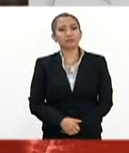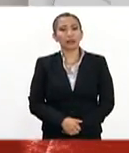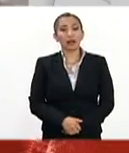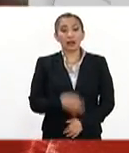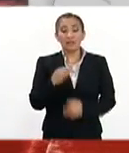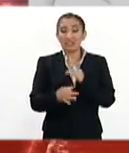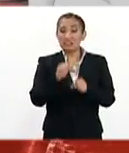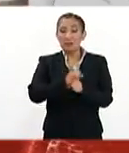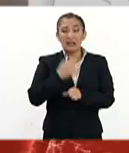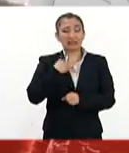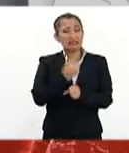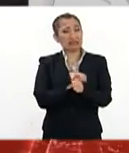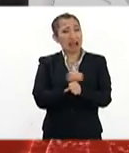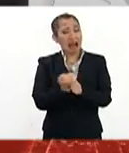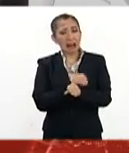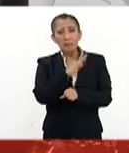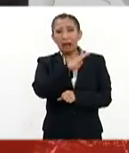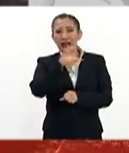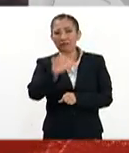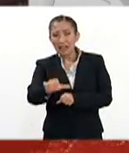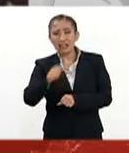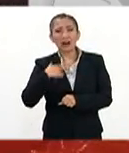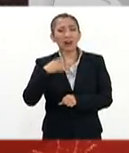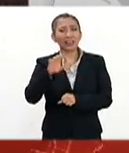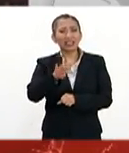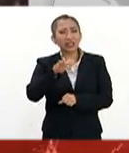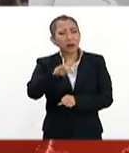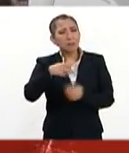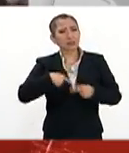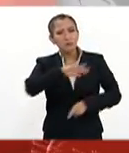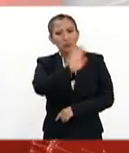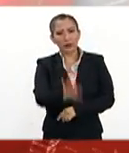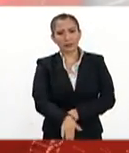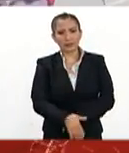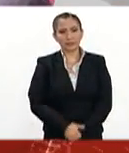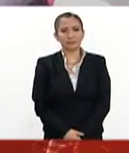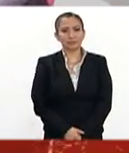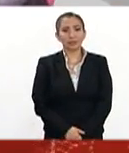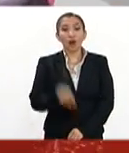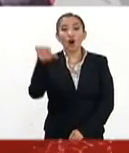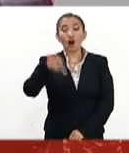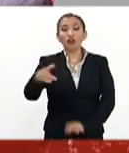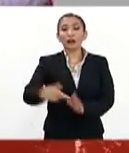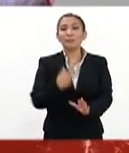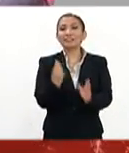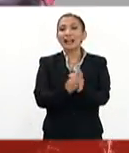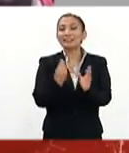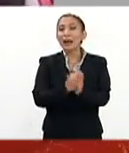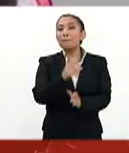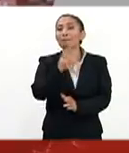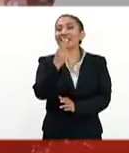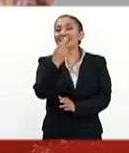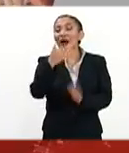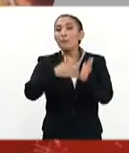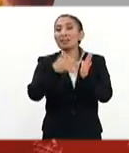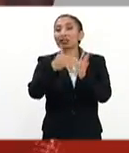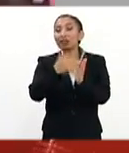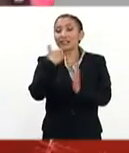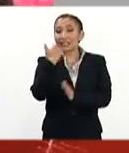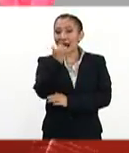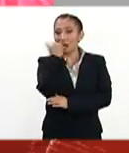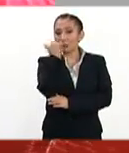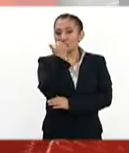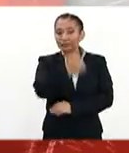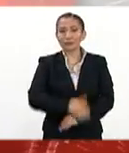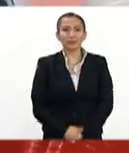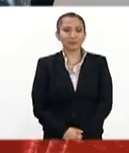Fin de semana sangriento en Guerrero y Baja California deja al menos 19 muertos. Hoy regresan a clases más de 25 millones de